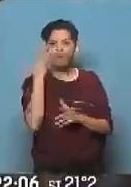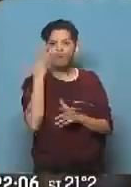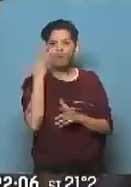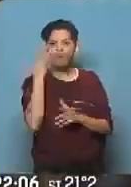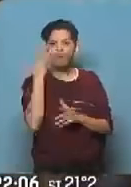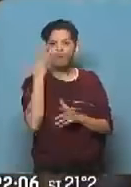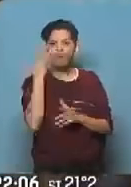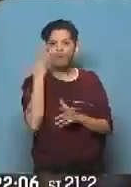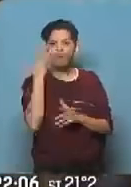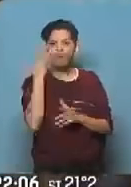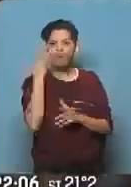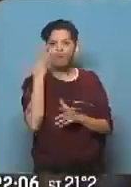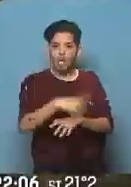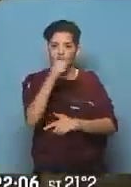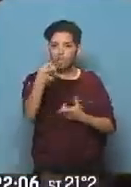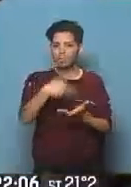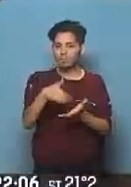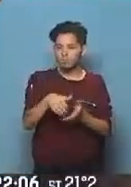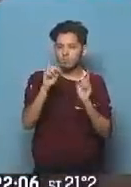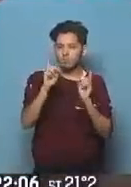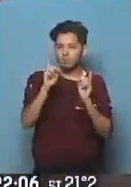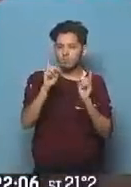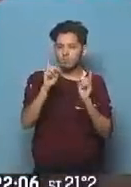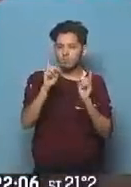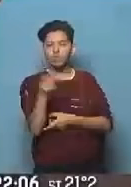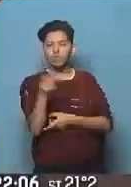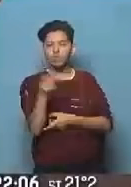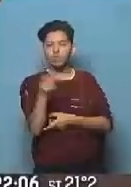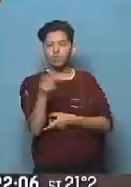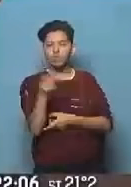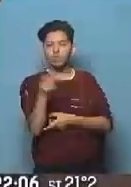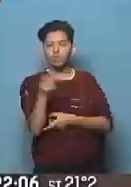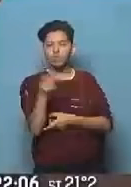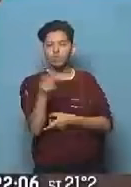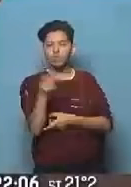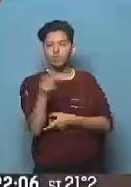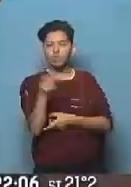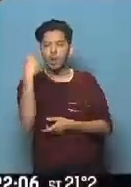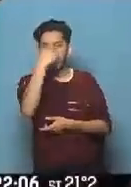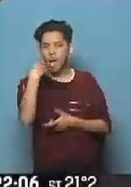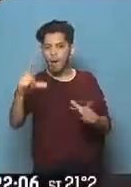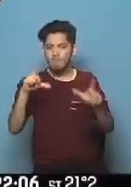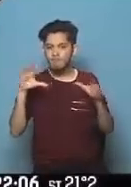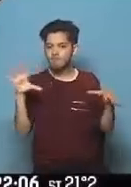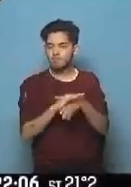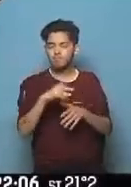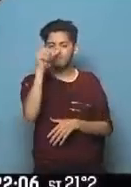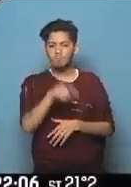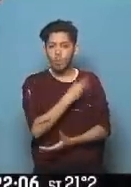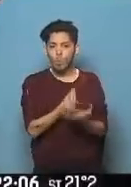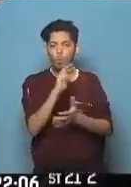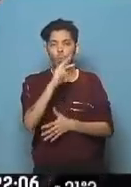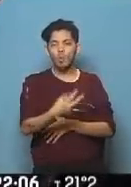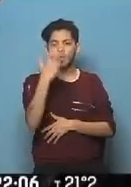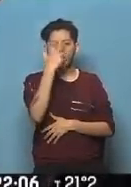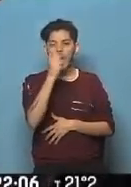contra la misoginia y la discriminación de Bolsonaro. Una de las caras visibles de esta protesta es la candidata a vice de